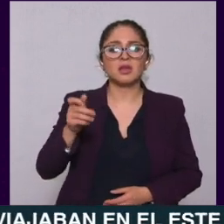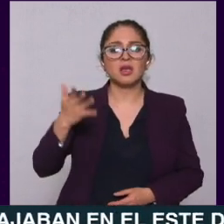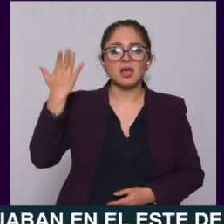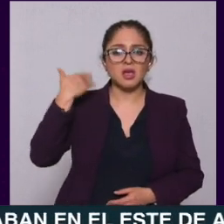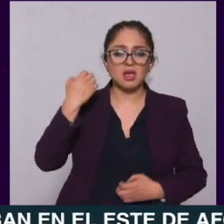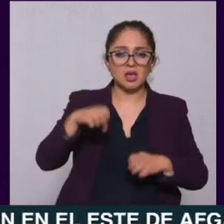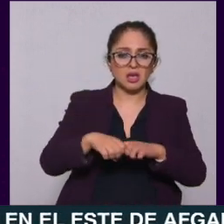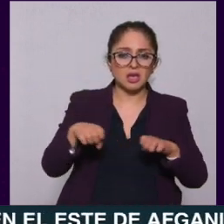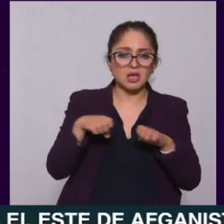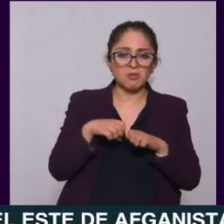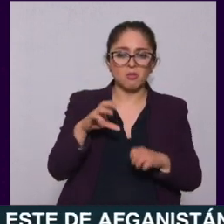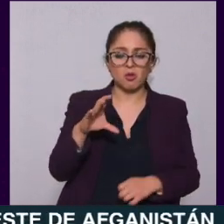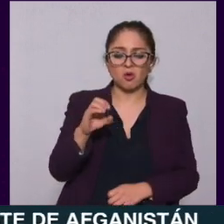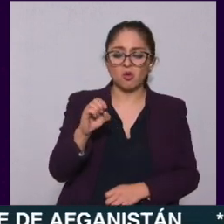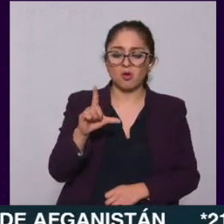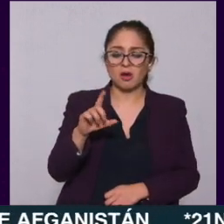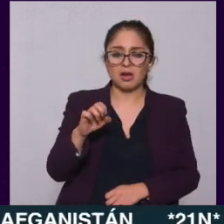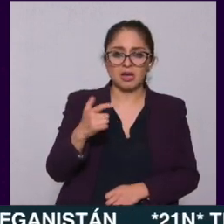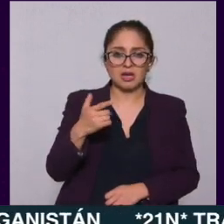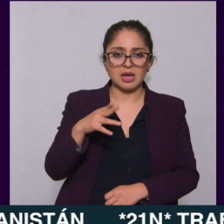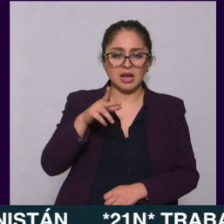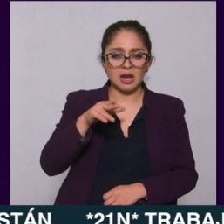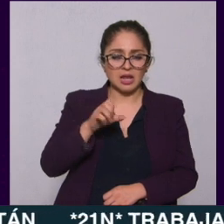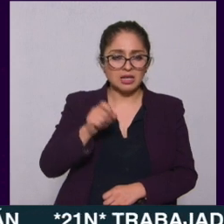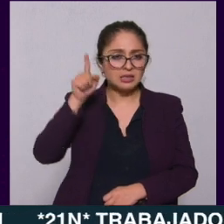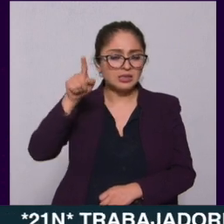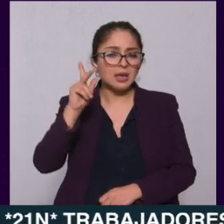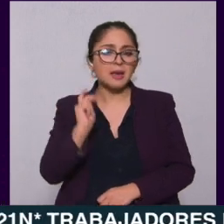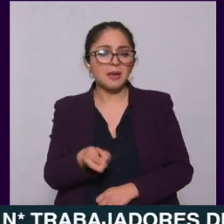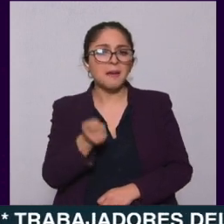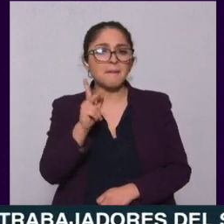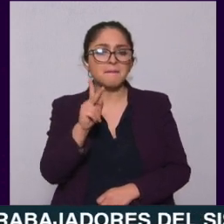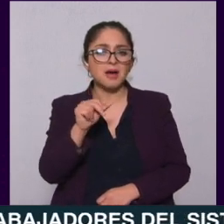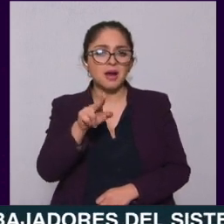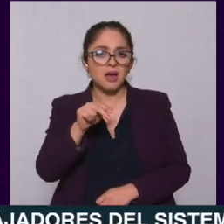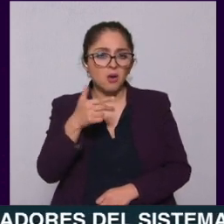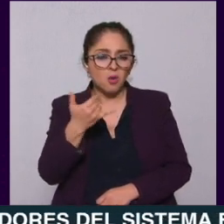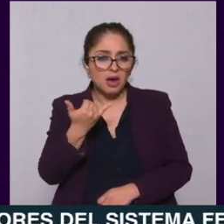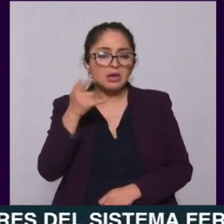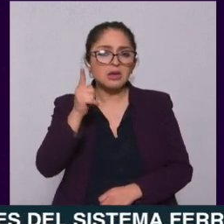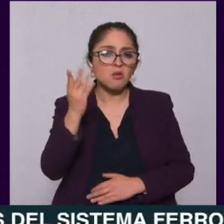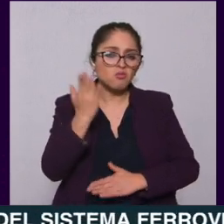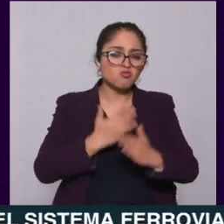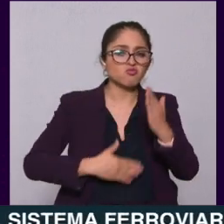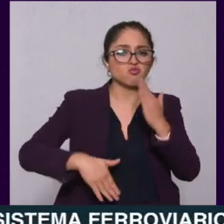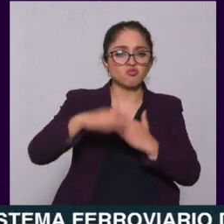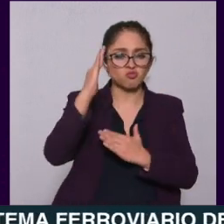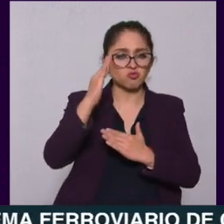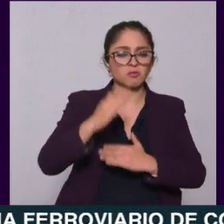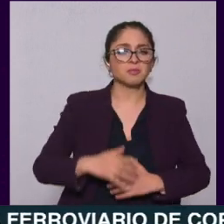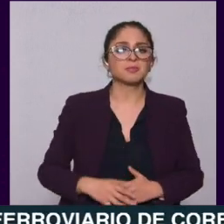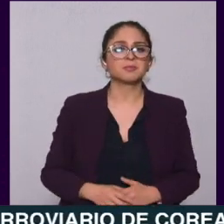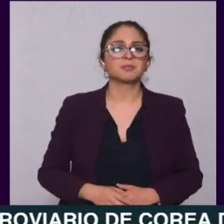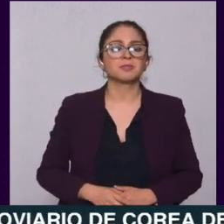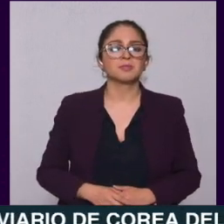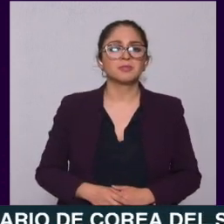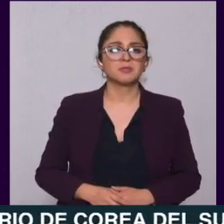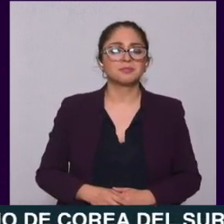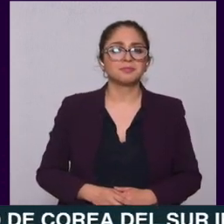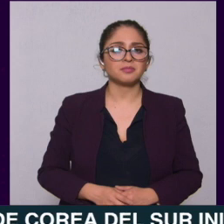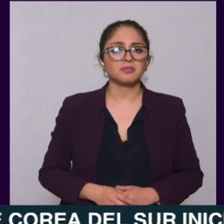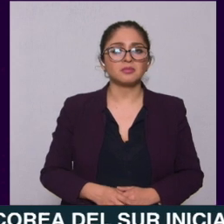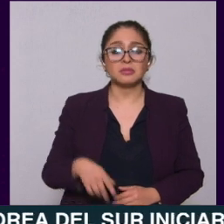Colegiales, que es la primera B en Paraguay, que es la división de ascenso allá en Paraguay. Y allá